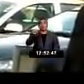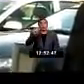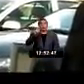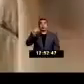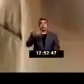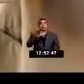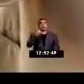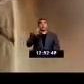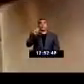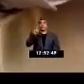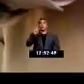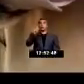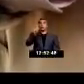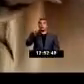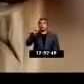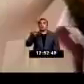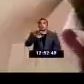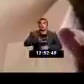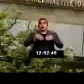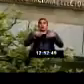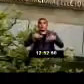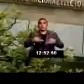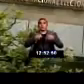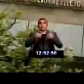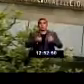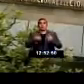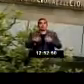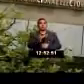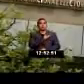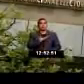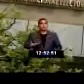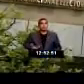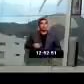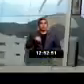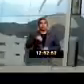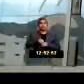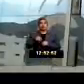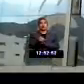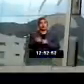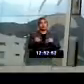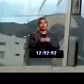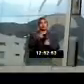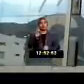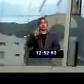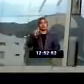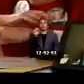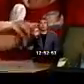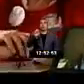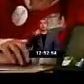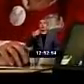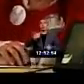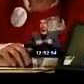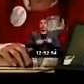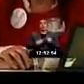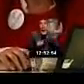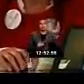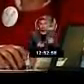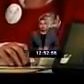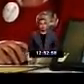Lasso y Alfredo Borrero, oficializó su postulación presidencial en las instalaciones de CNE de Quito.